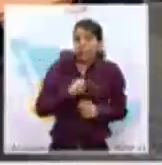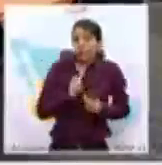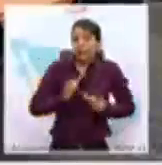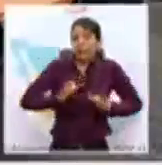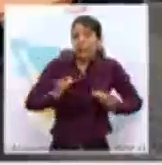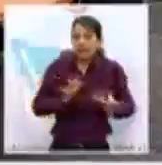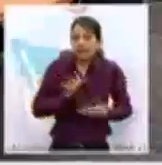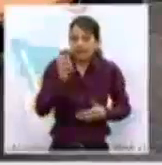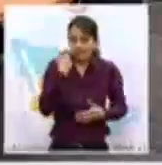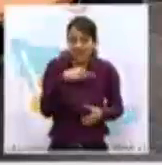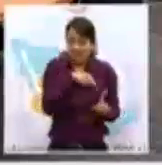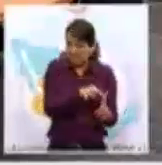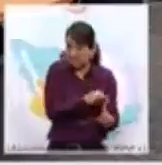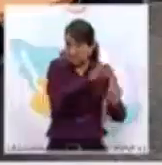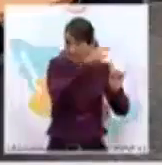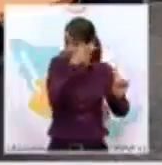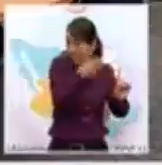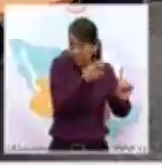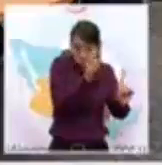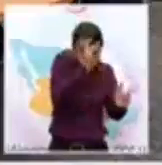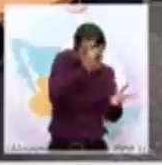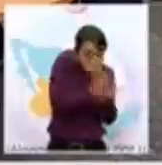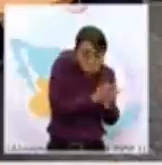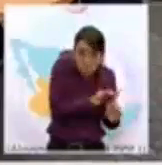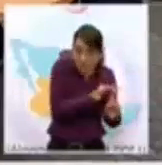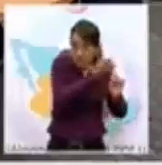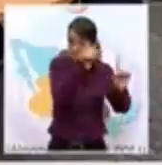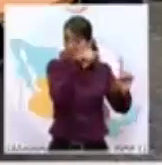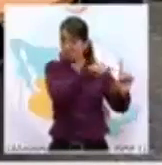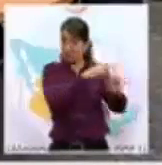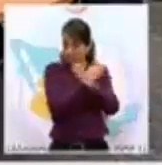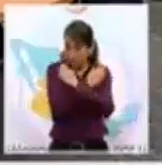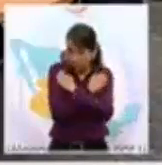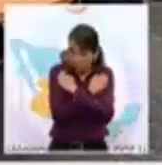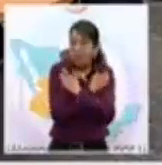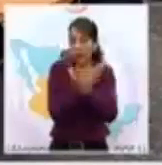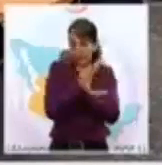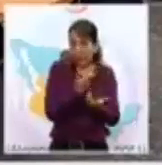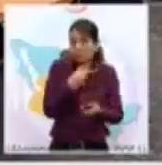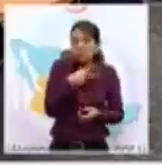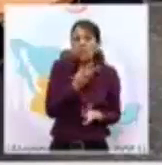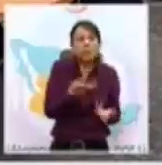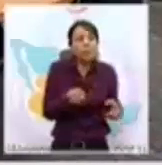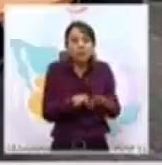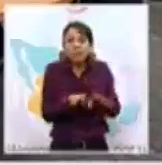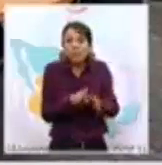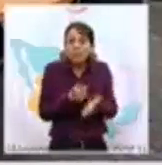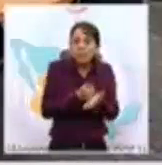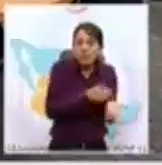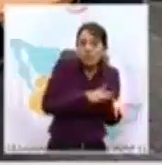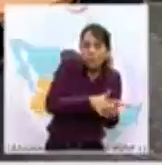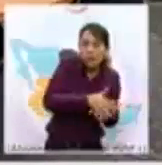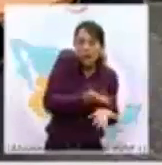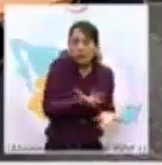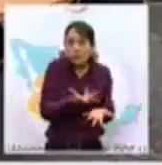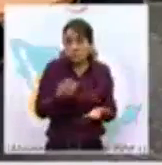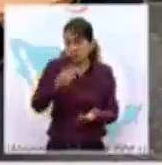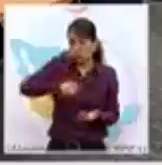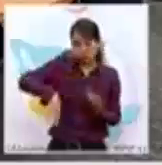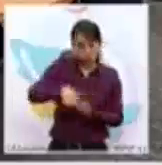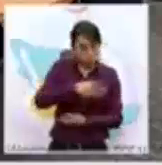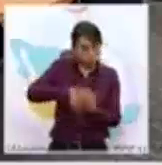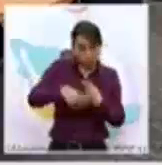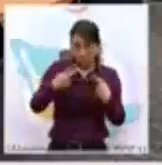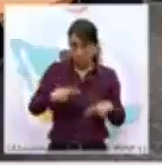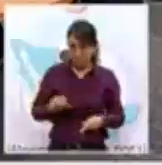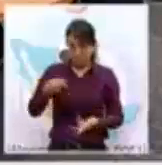o el más importante para las personas e inclusive para las comunidades era tener ciudadanos con mayor educación y comunidades